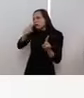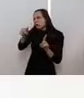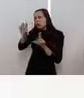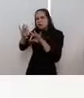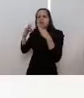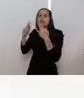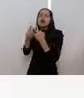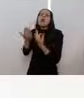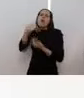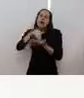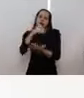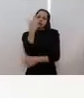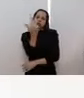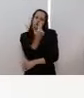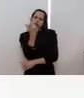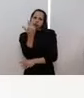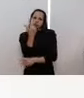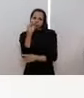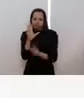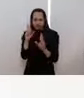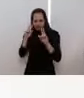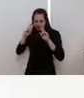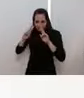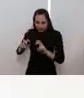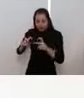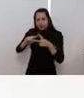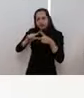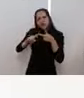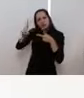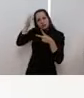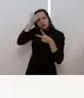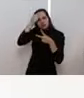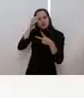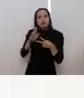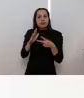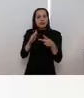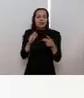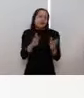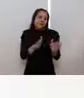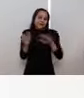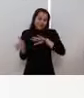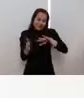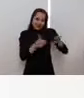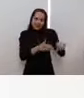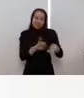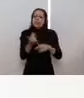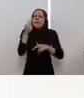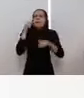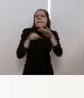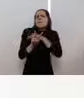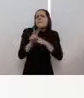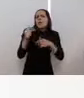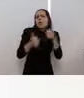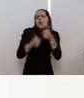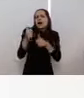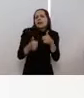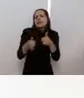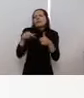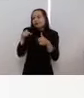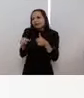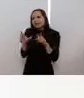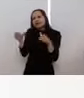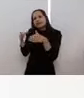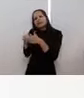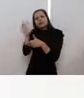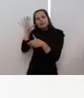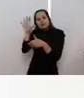recalco conocimiento a través de la docencia y la investigación y nuestra visión seguir siendo esa reserva estratégica del país creo que